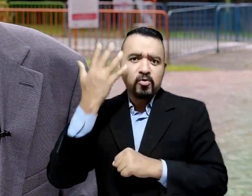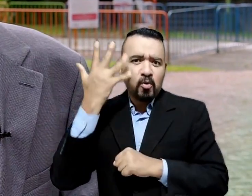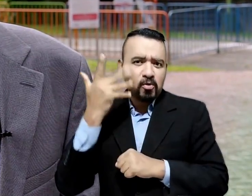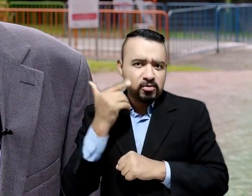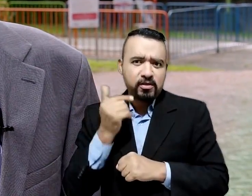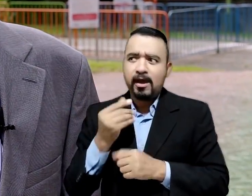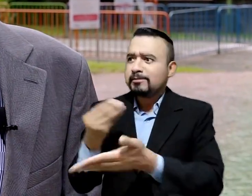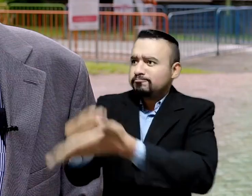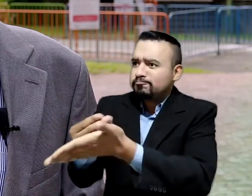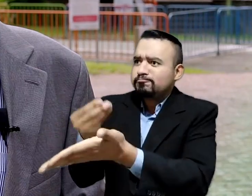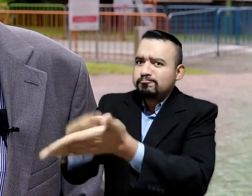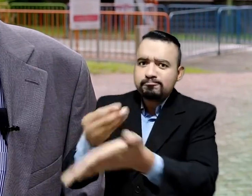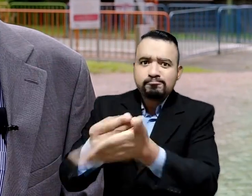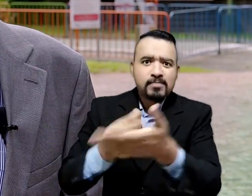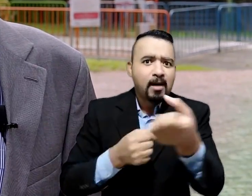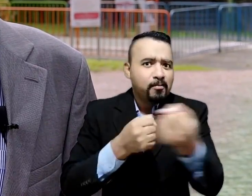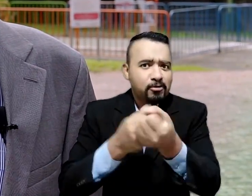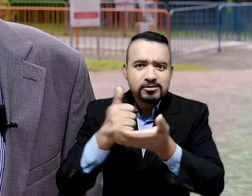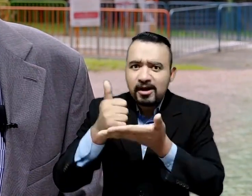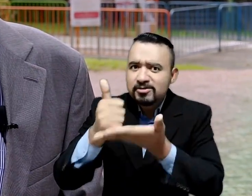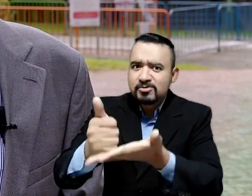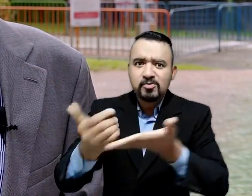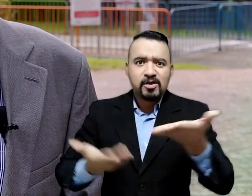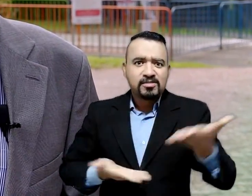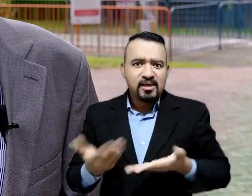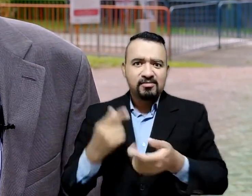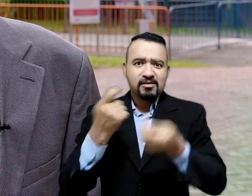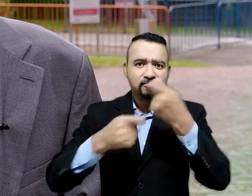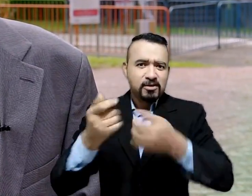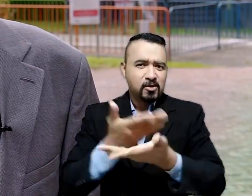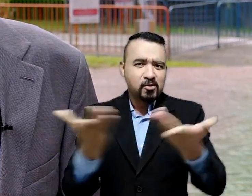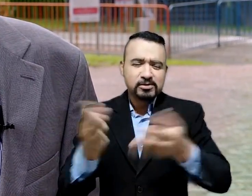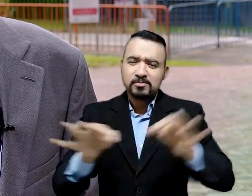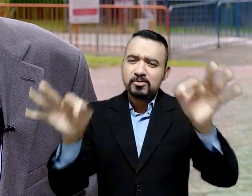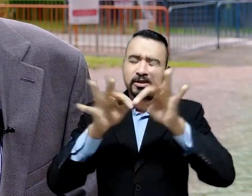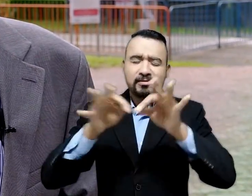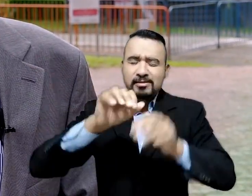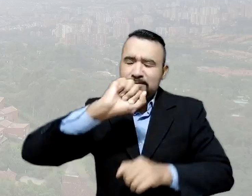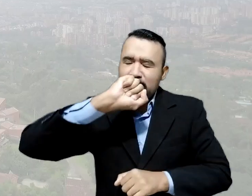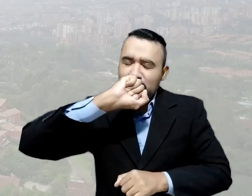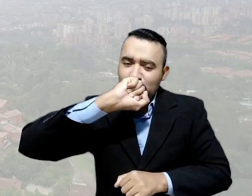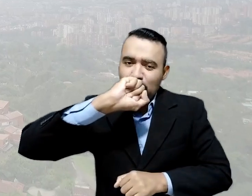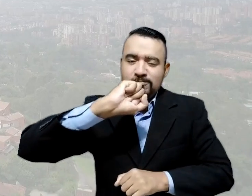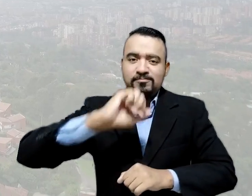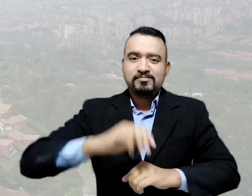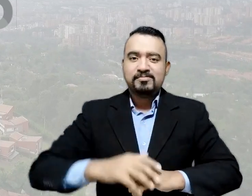en el día a día, el comercio y la industria de este querido municipio.